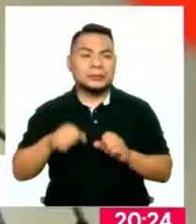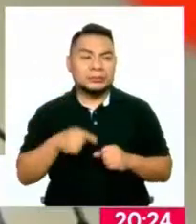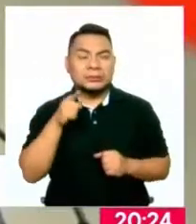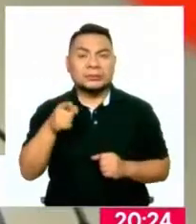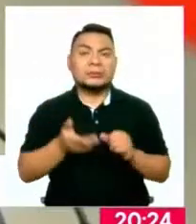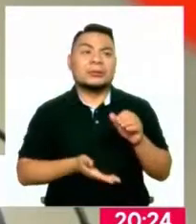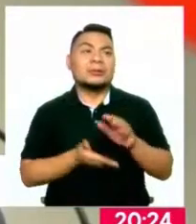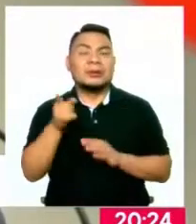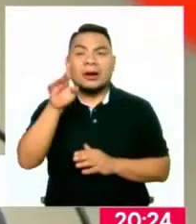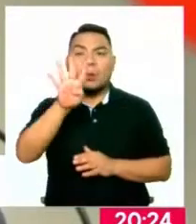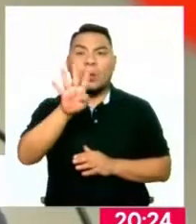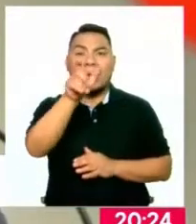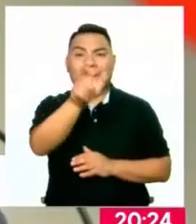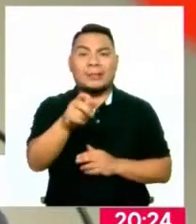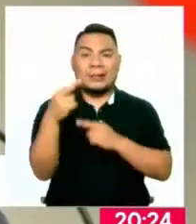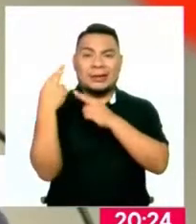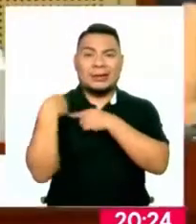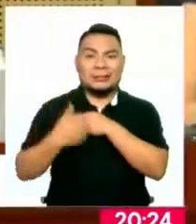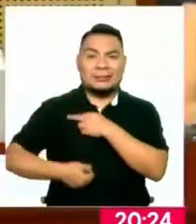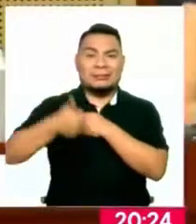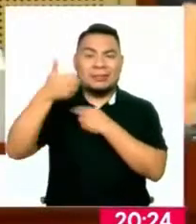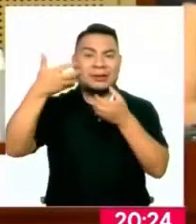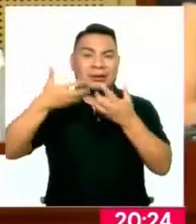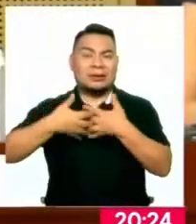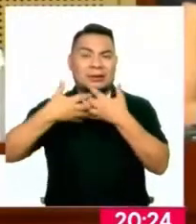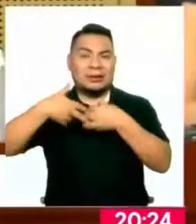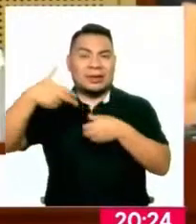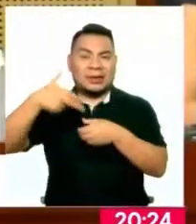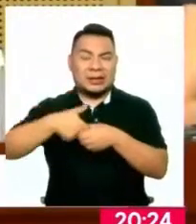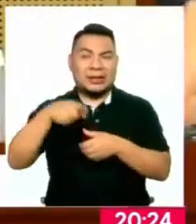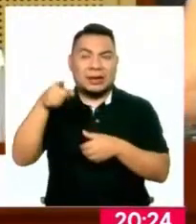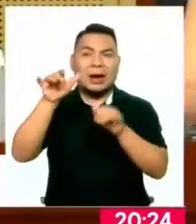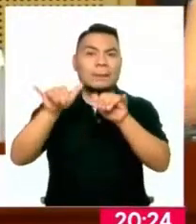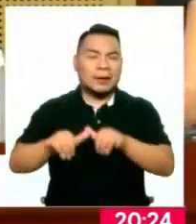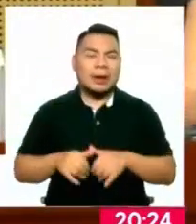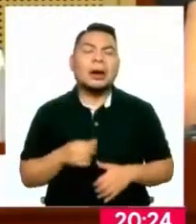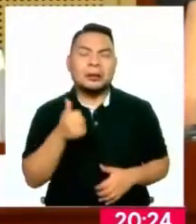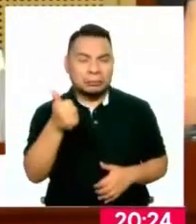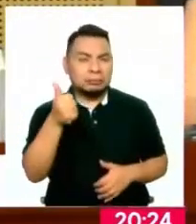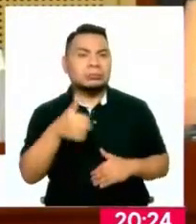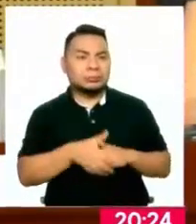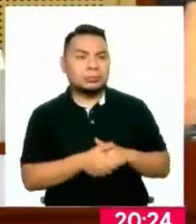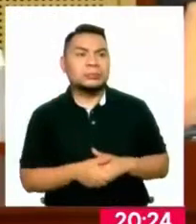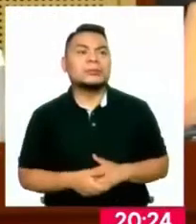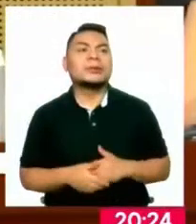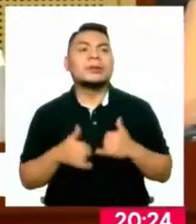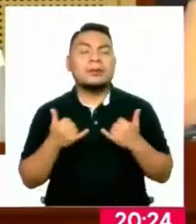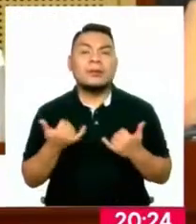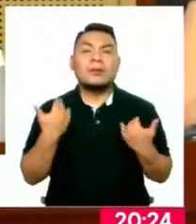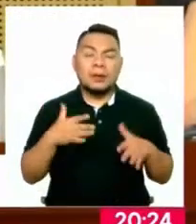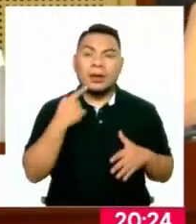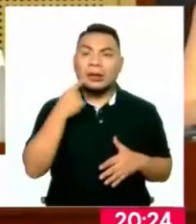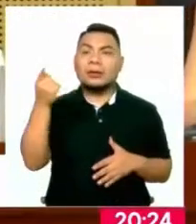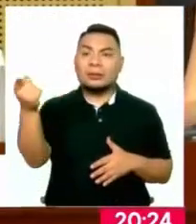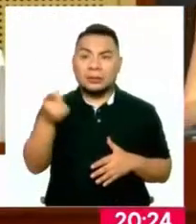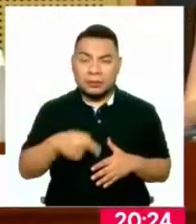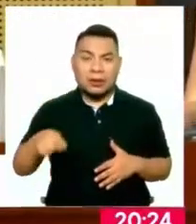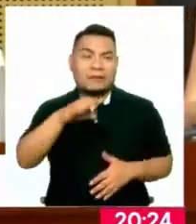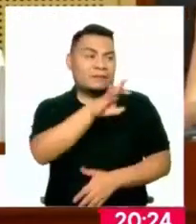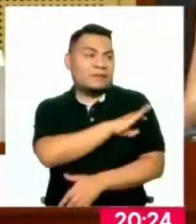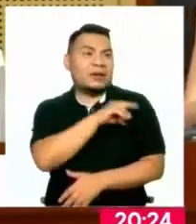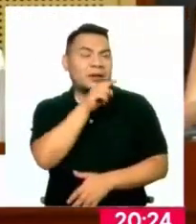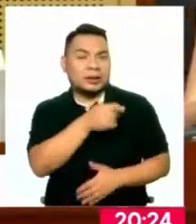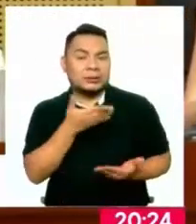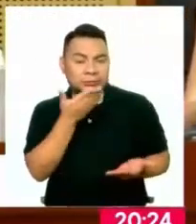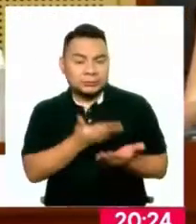impedimento de salida contra los representantes de Repsol. Y tengo dos valiosas piezas de la bitácora que voy a aportar justamente a la Fiscalía